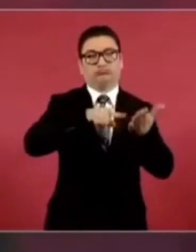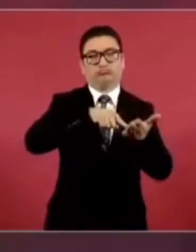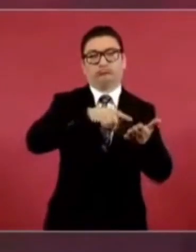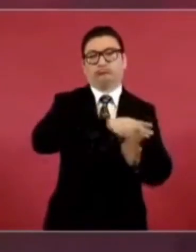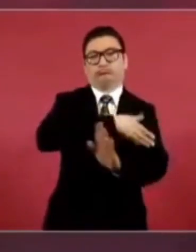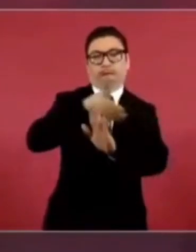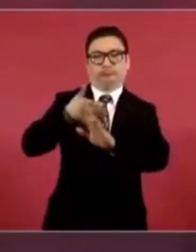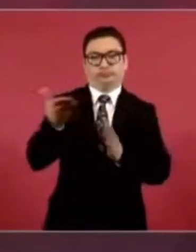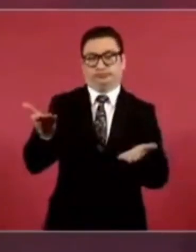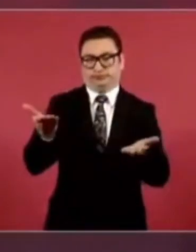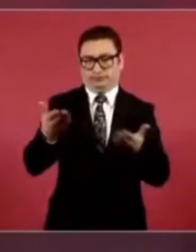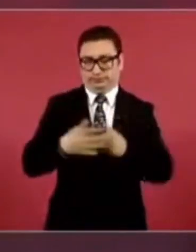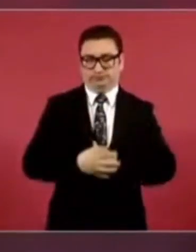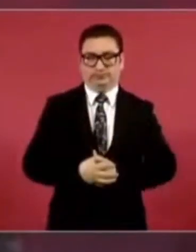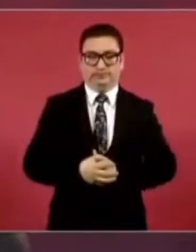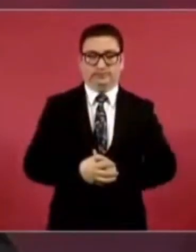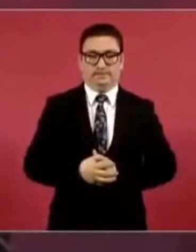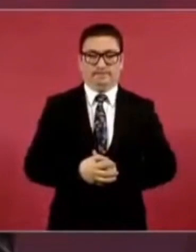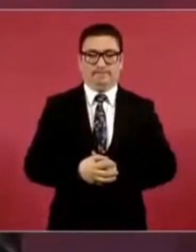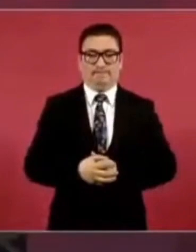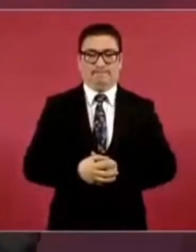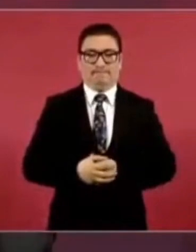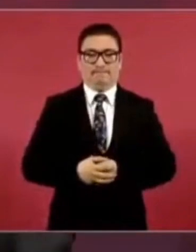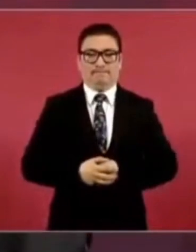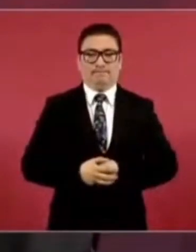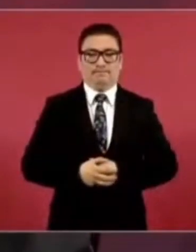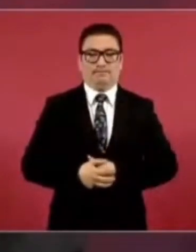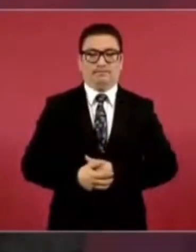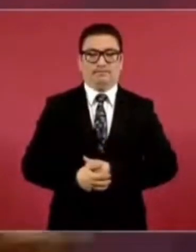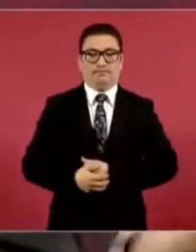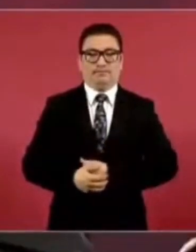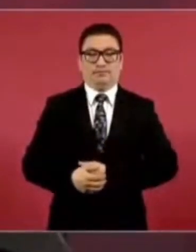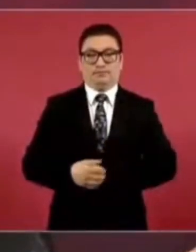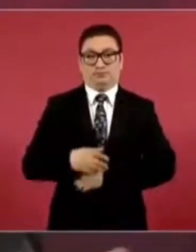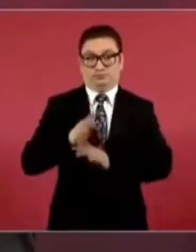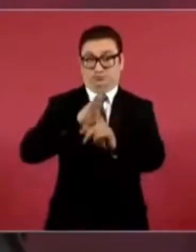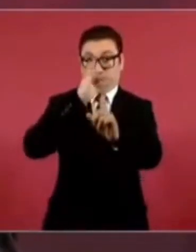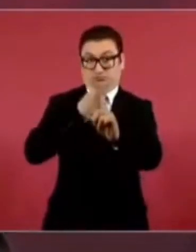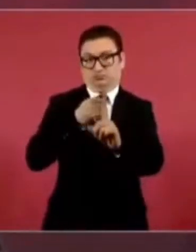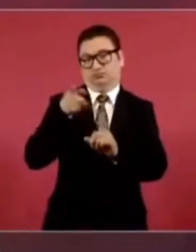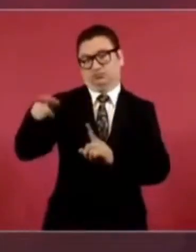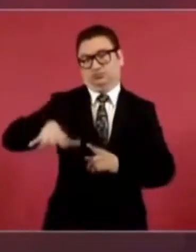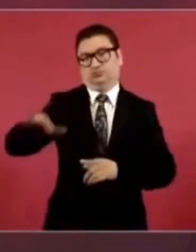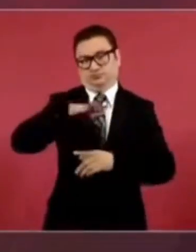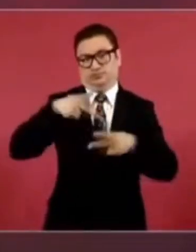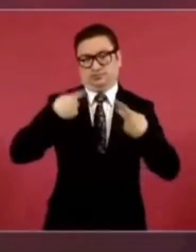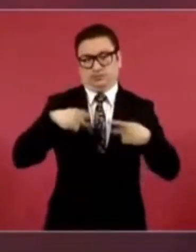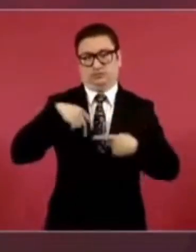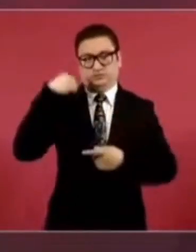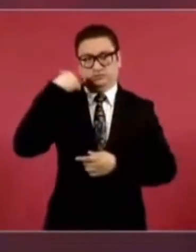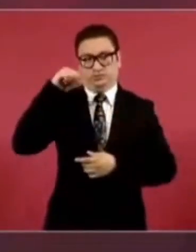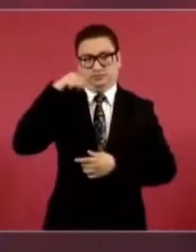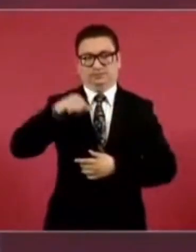Y en particular a los acapulqueños.